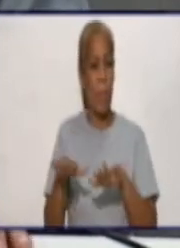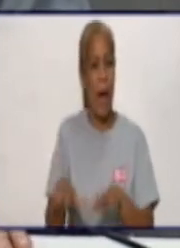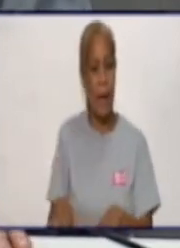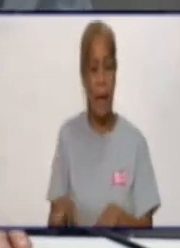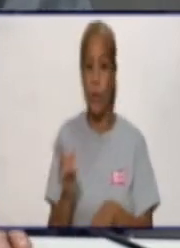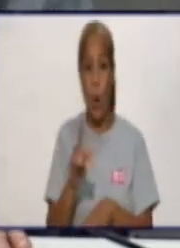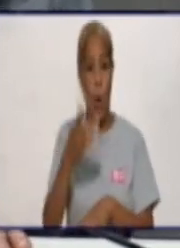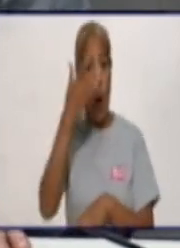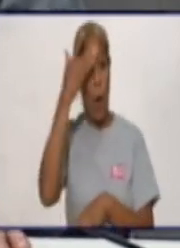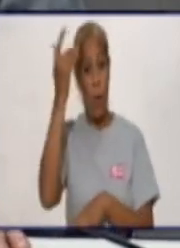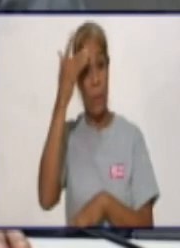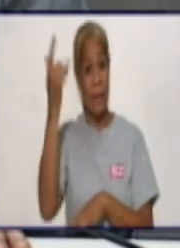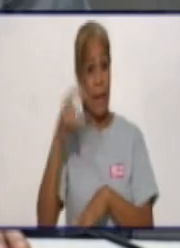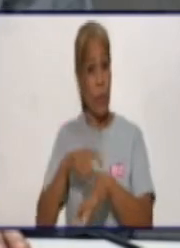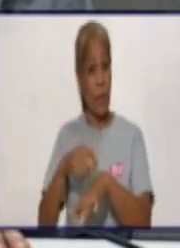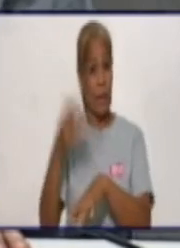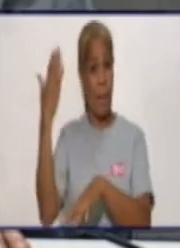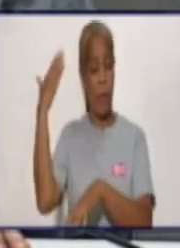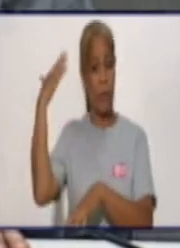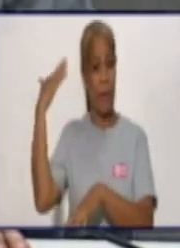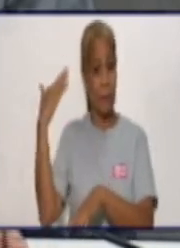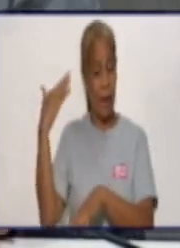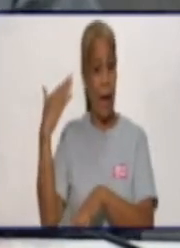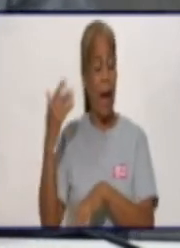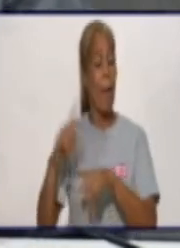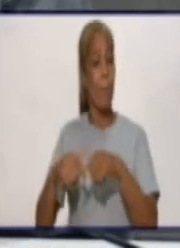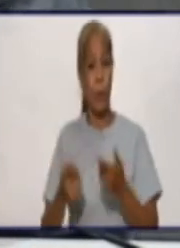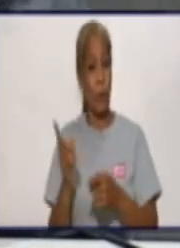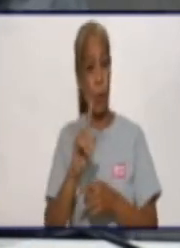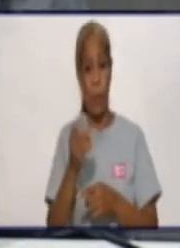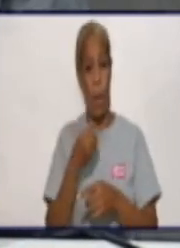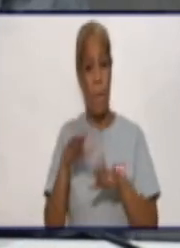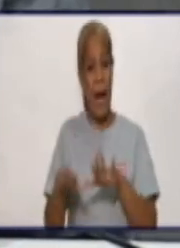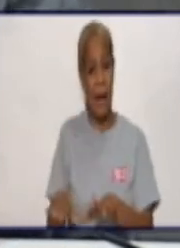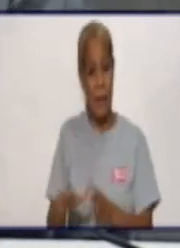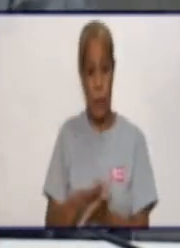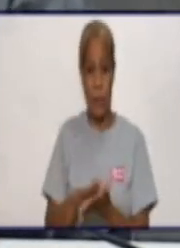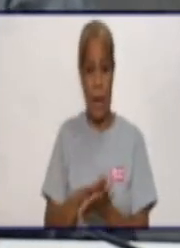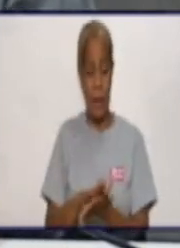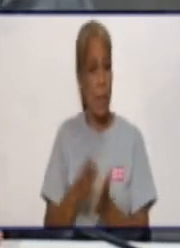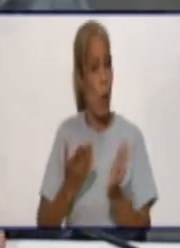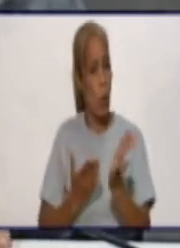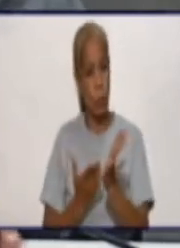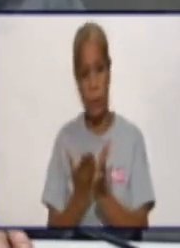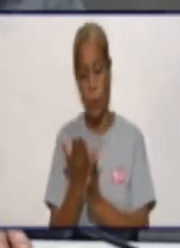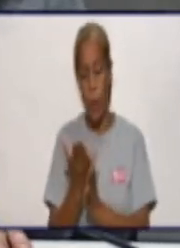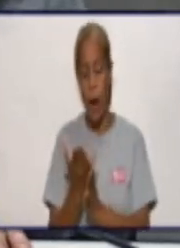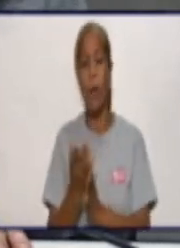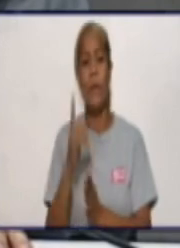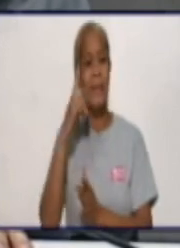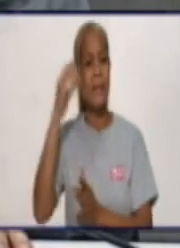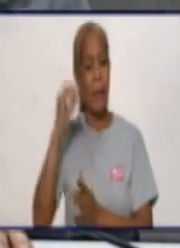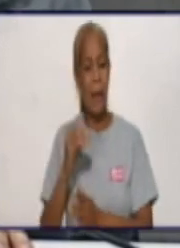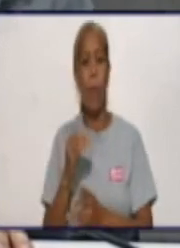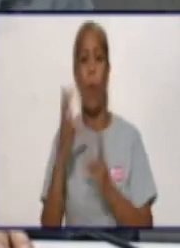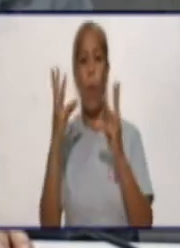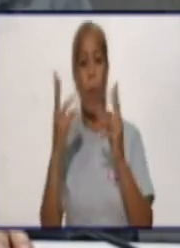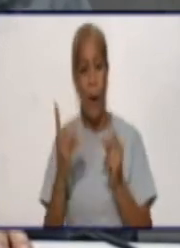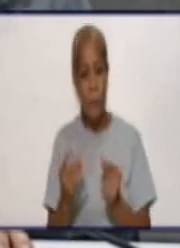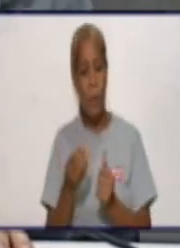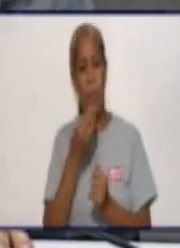porque no nos hemos parado del todo pero yo creo que hay que ver entonces en este medio que nos queda cuanto podemos hacer desde el gobierno